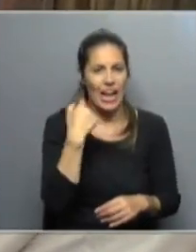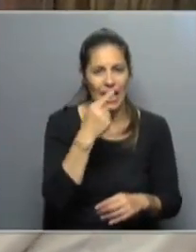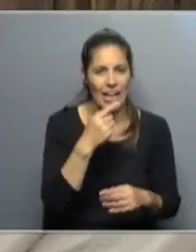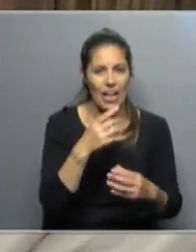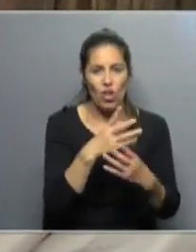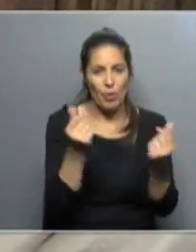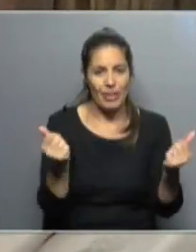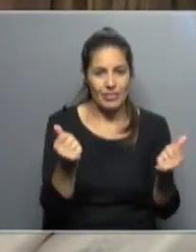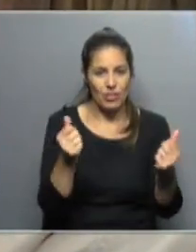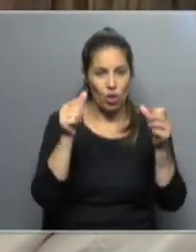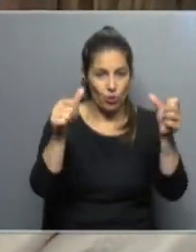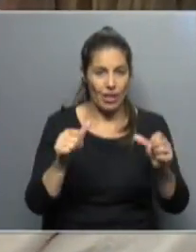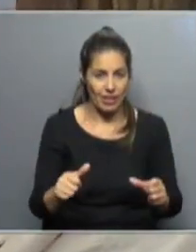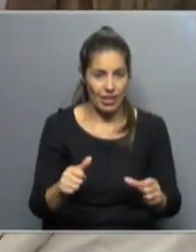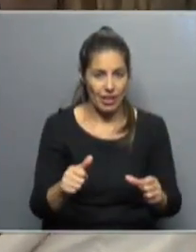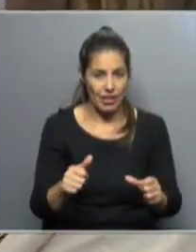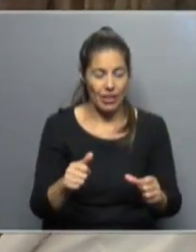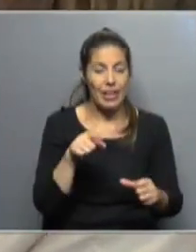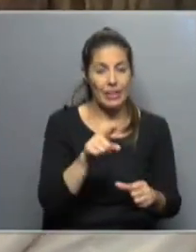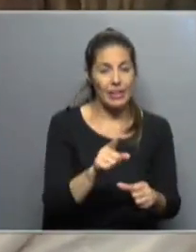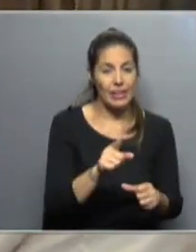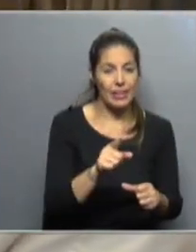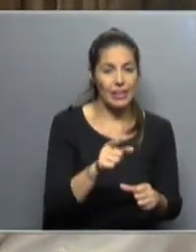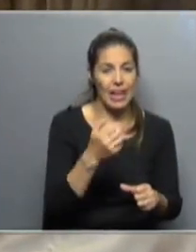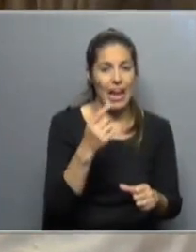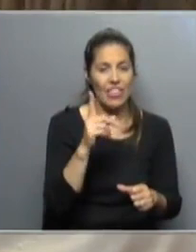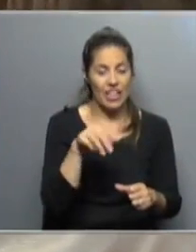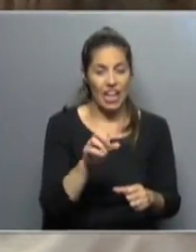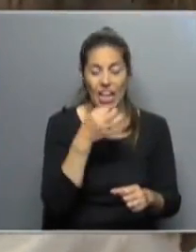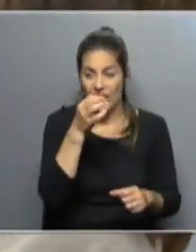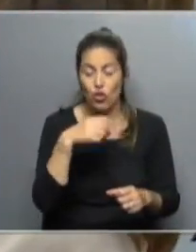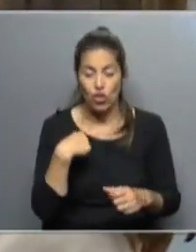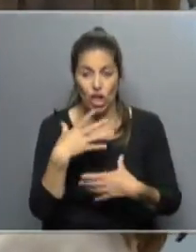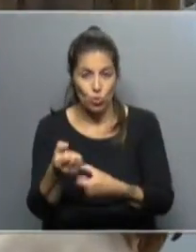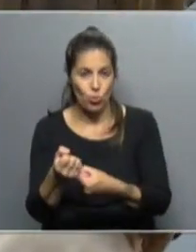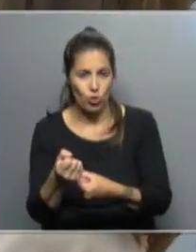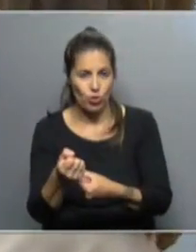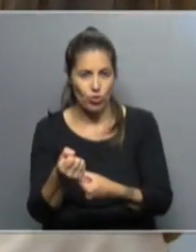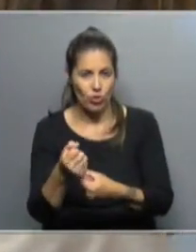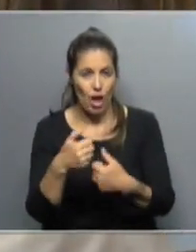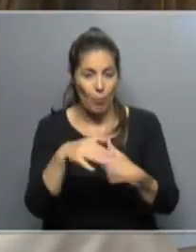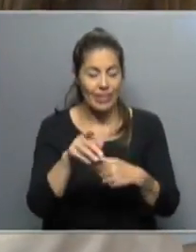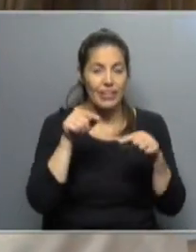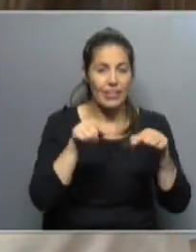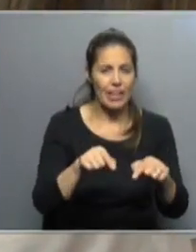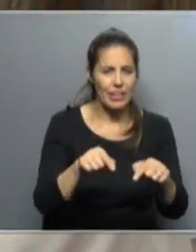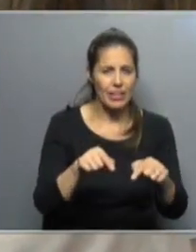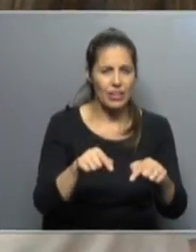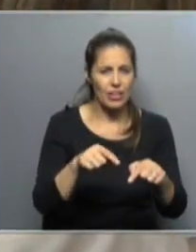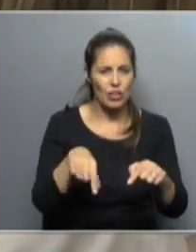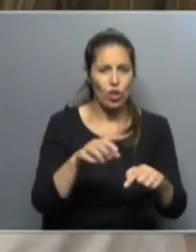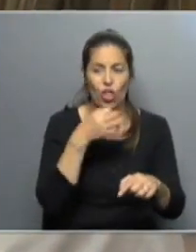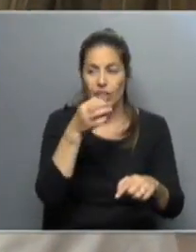tela. Y Damián Ibarguren, que recién entrevistaba, le dijo, yo te ayudo. Y a partir de ahí hubo como una chispa y dijeron,